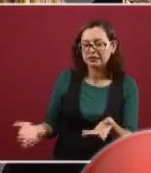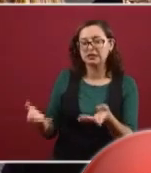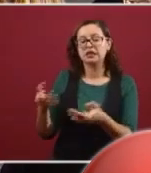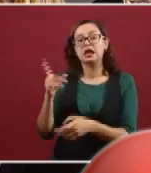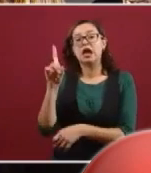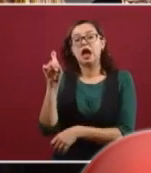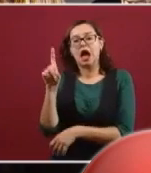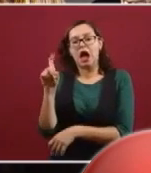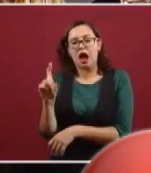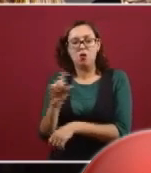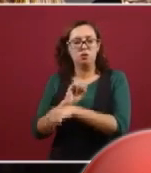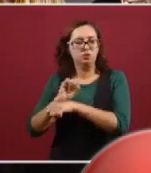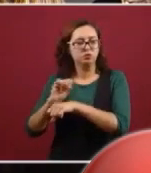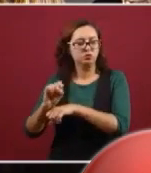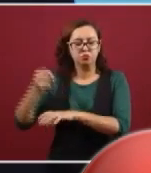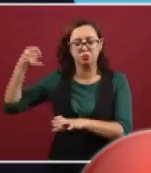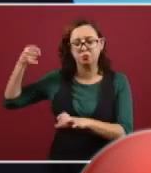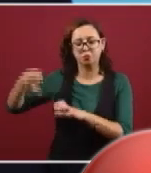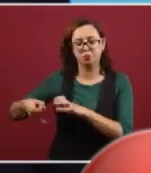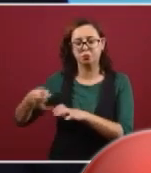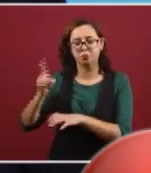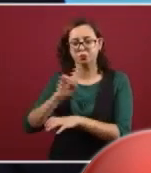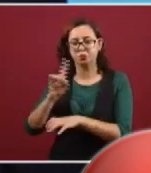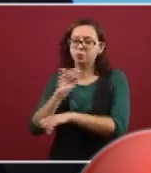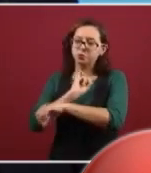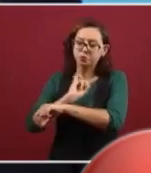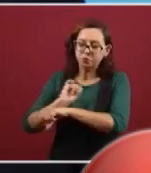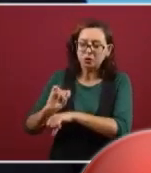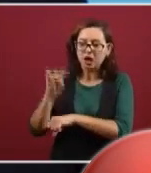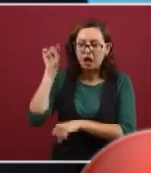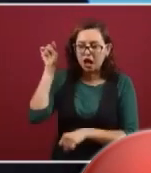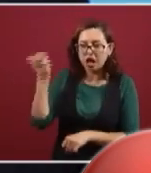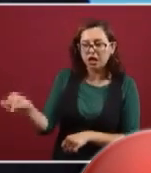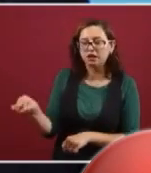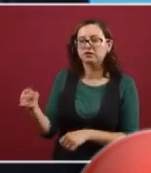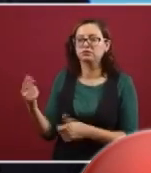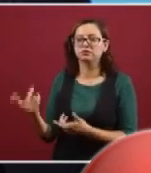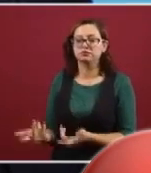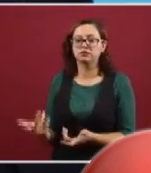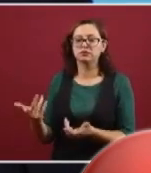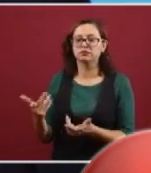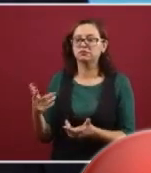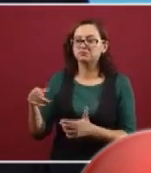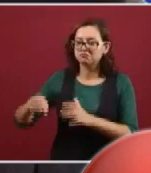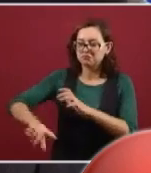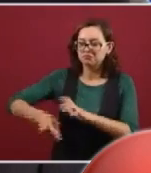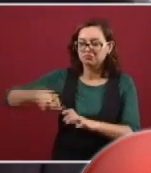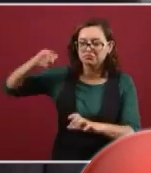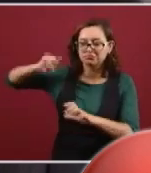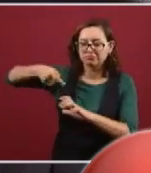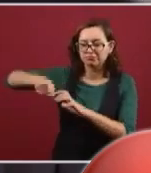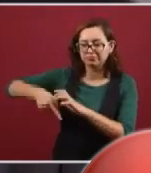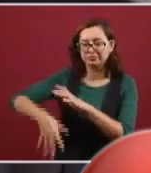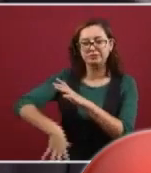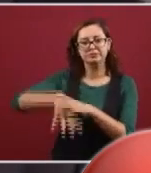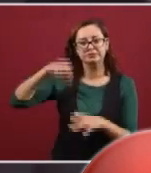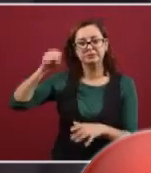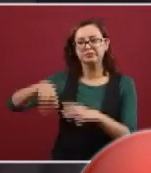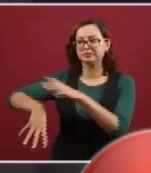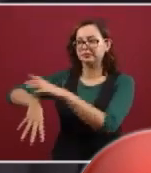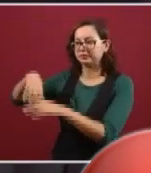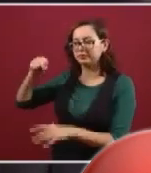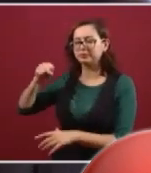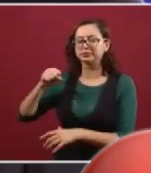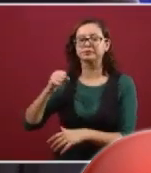aguas someras, privilegiando prospectos aledaños a los campos en producción, en reducir